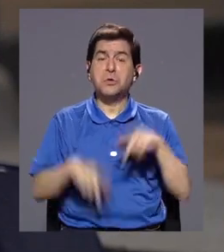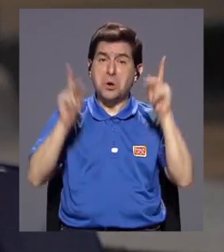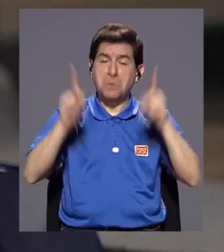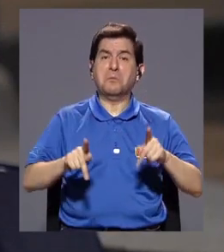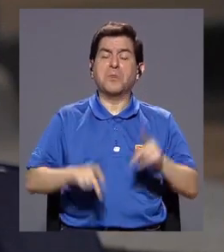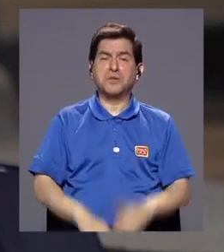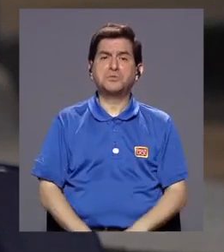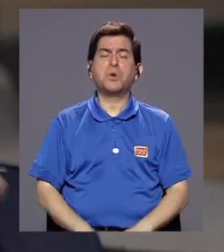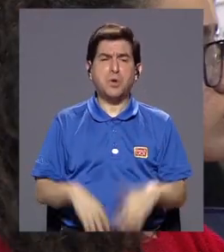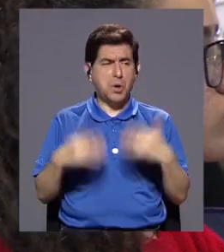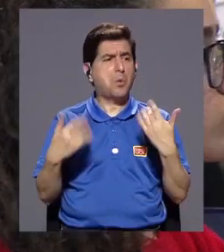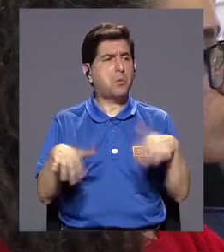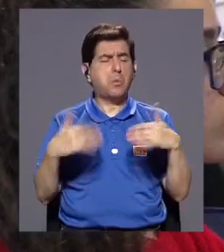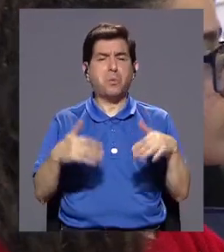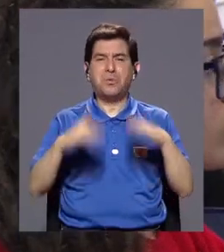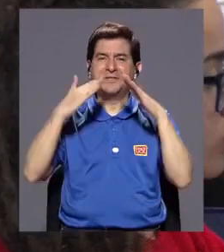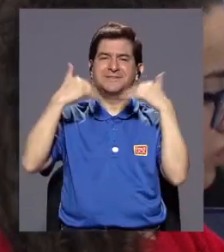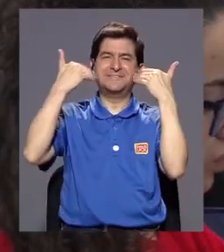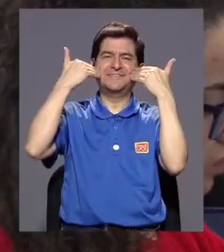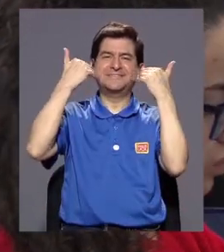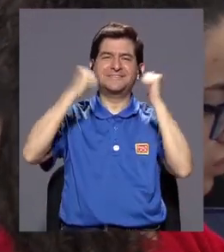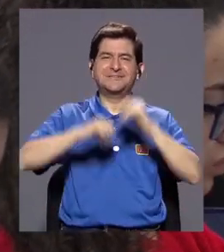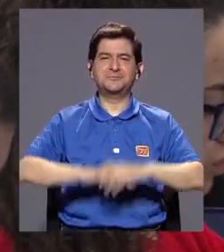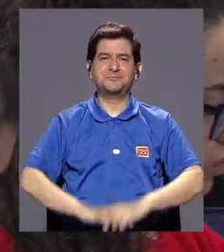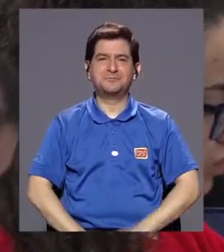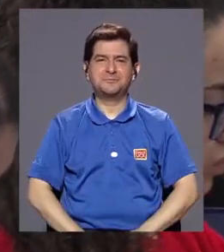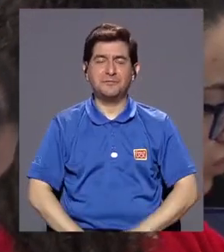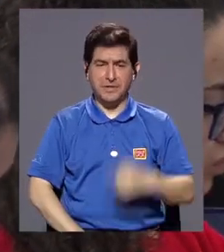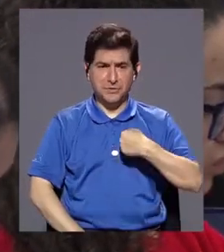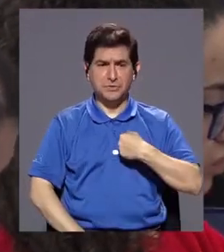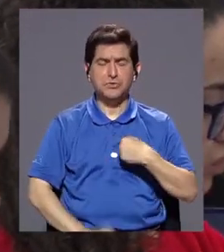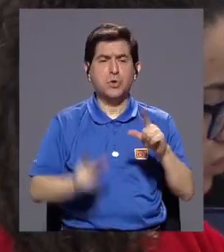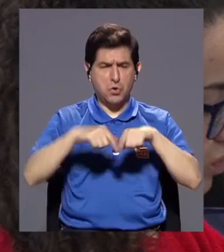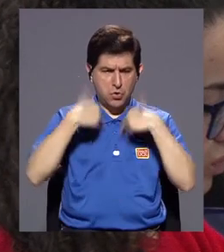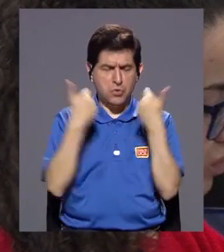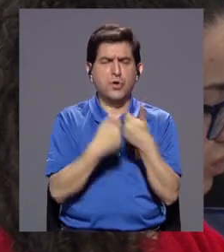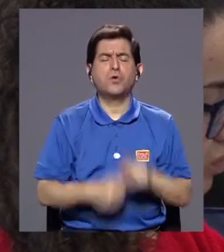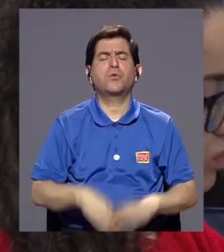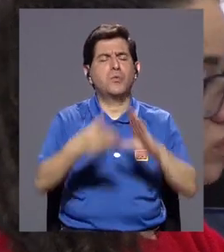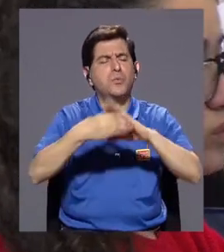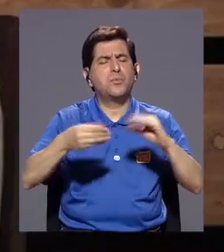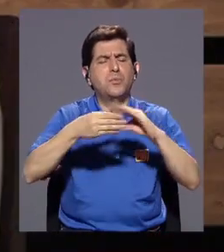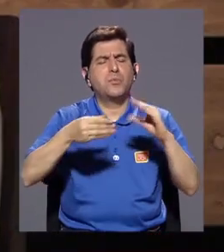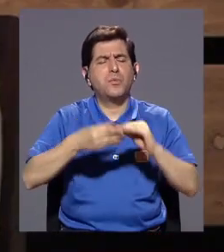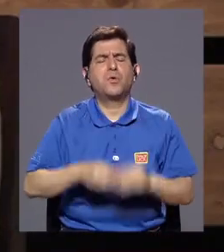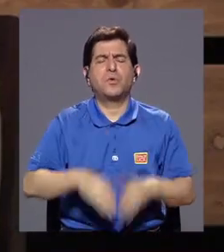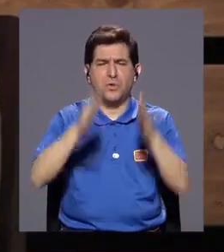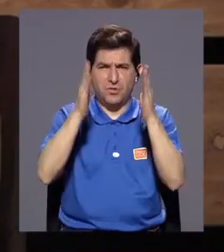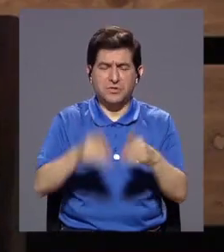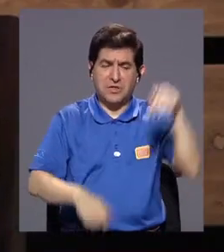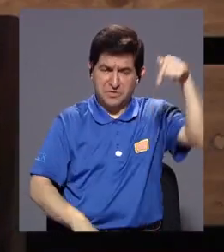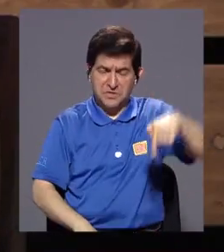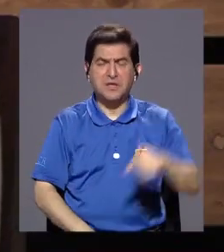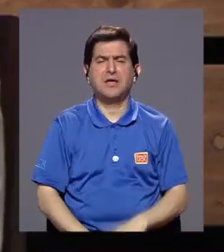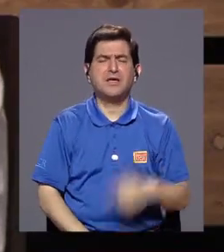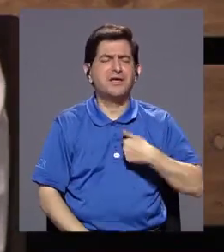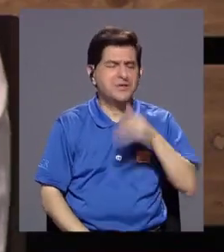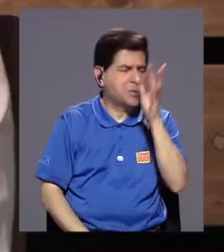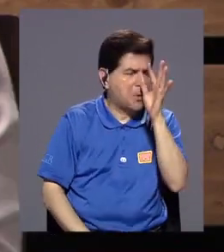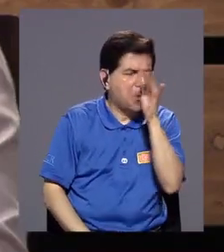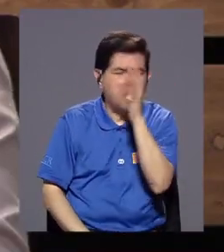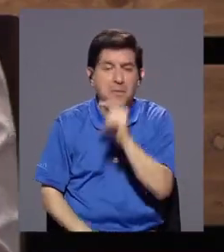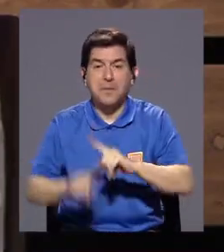sumamente sonriente, pertenezco a una agrupación de cuenteros de acá, paso bromeando, pero